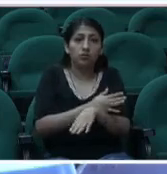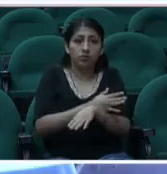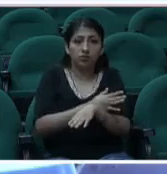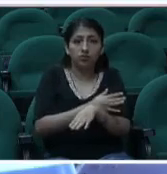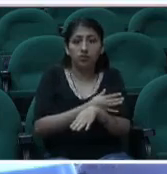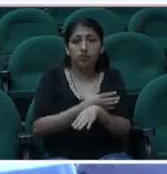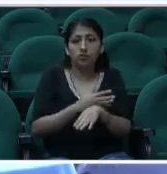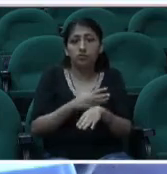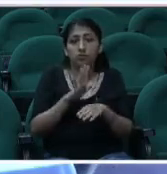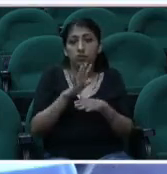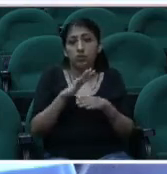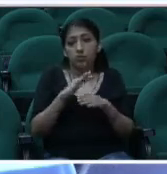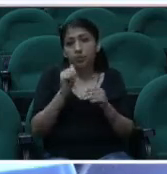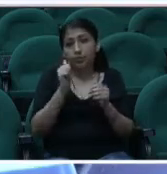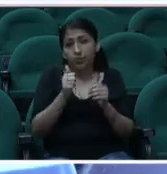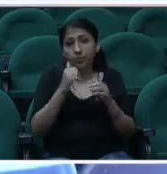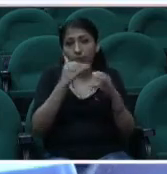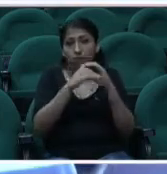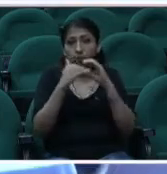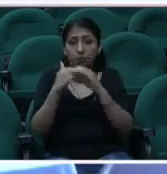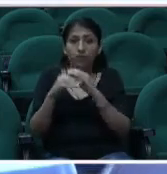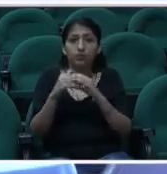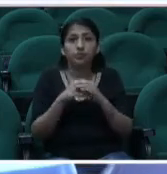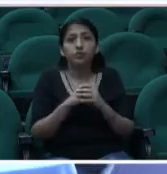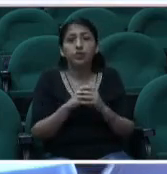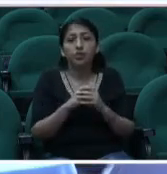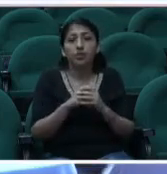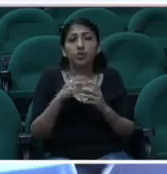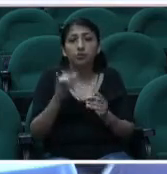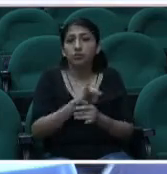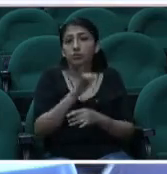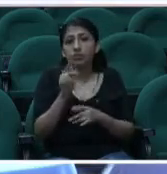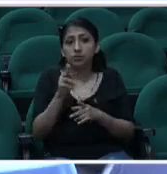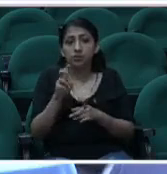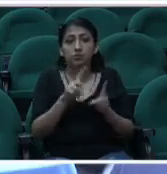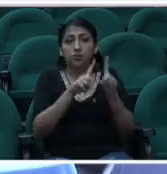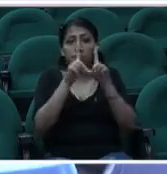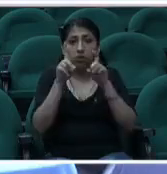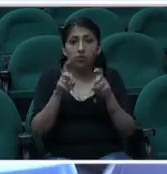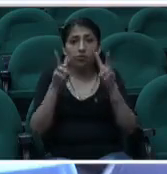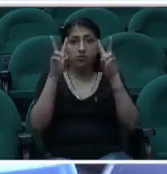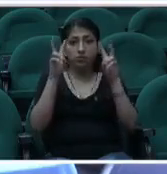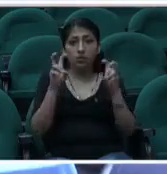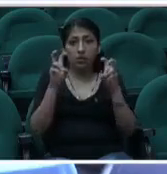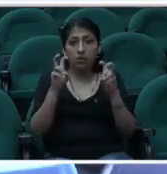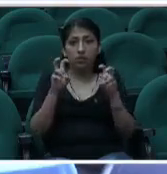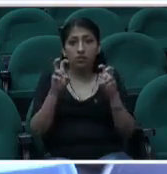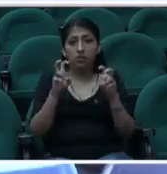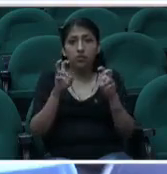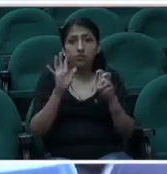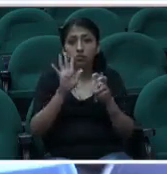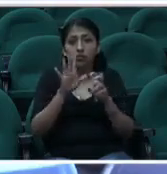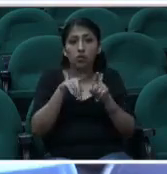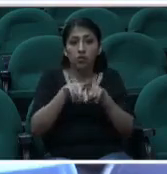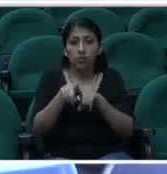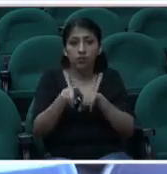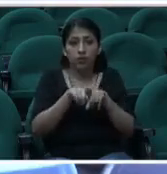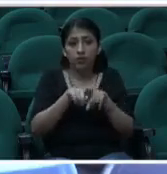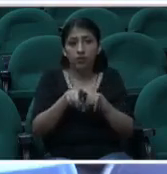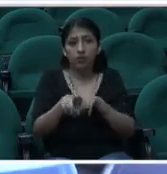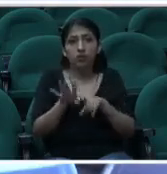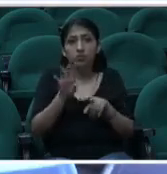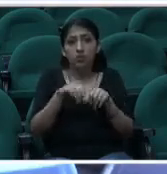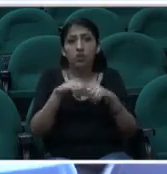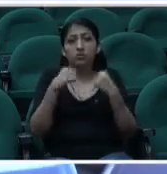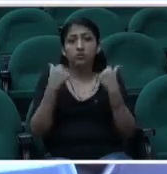utilizando las plataformas digitales asimismo se realizarán preguntas sobre temas inherentes a las competencias de los